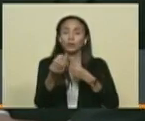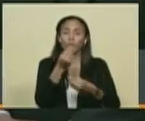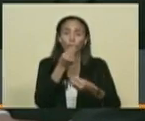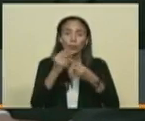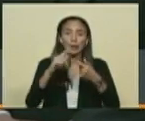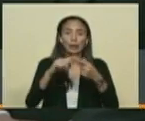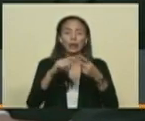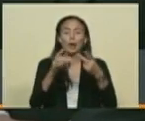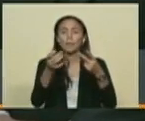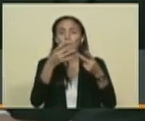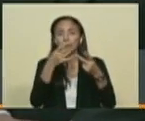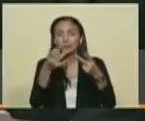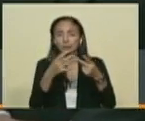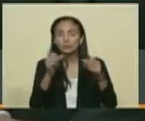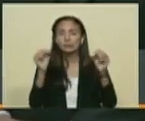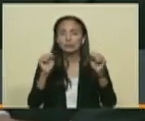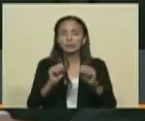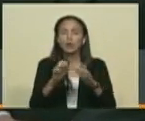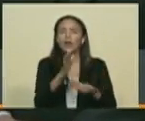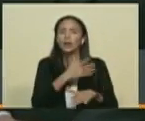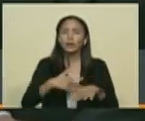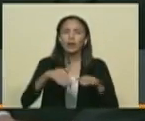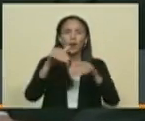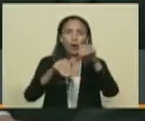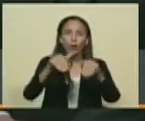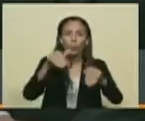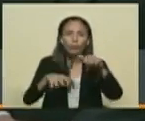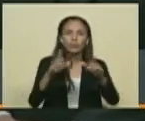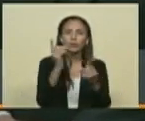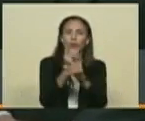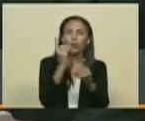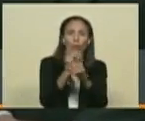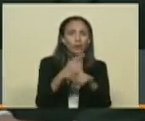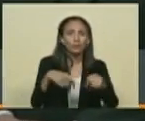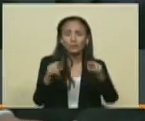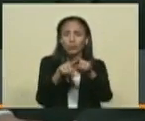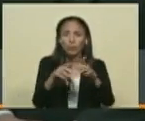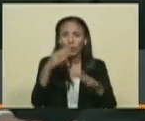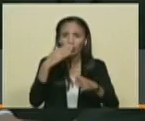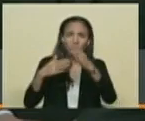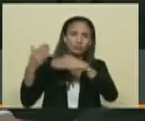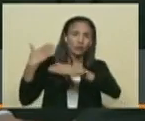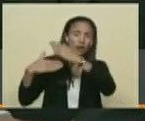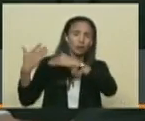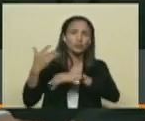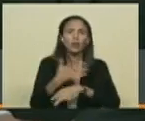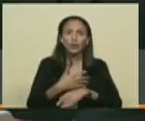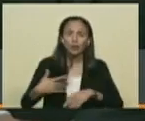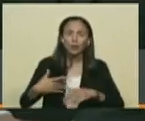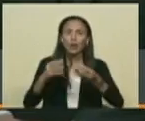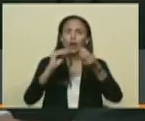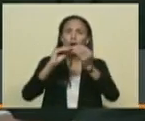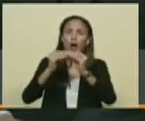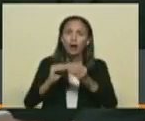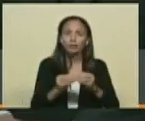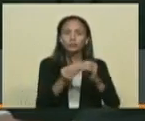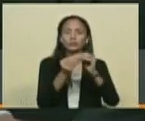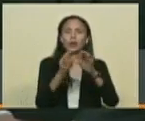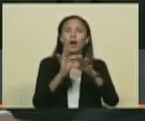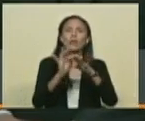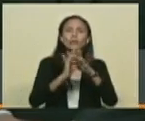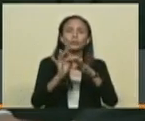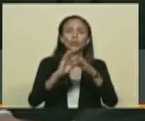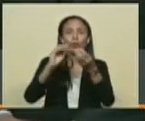alimentos, que quiere tener elecciones competitivas, que quiere además restituir funciones de su Asamblea